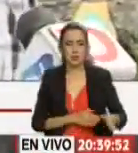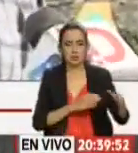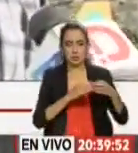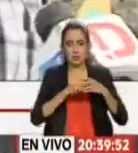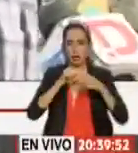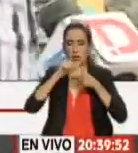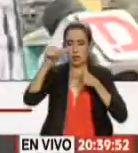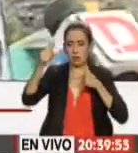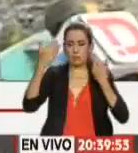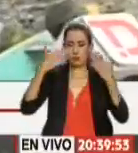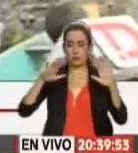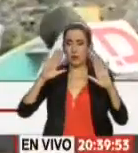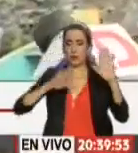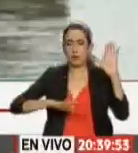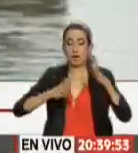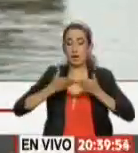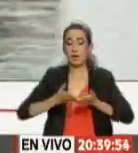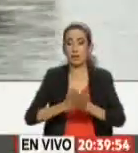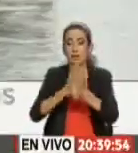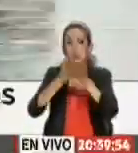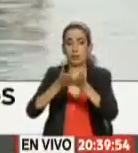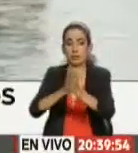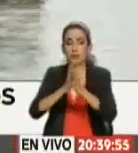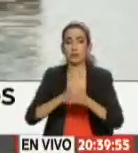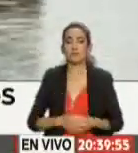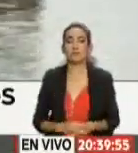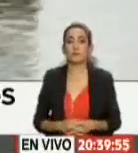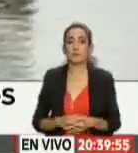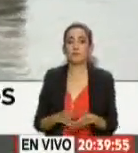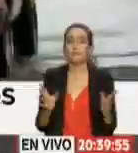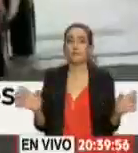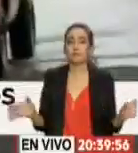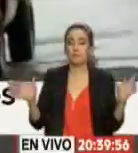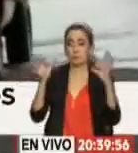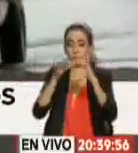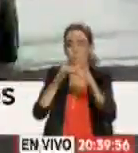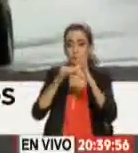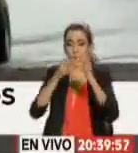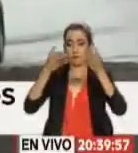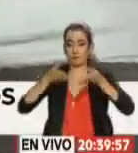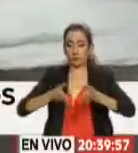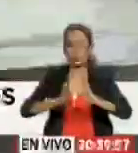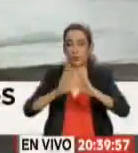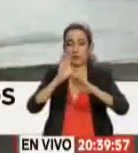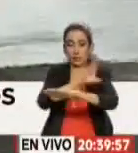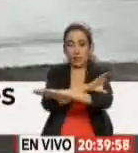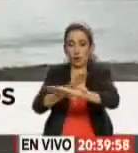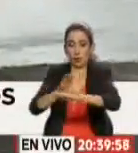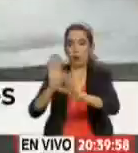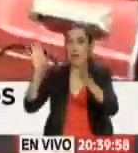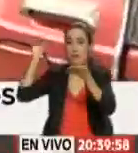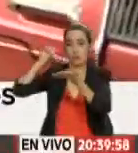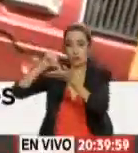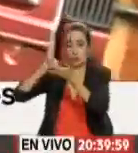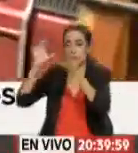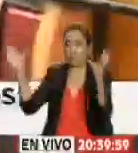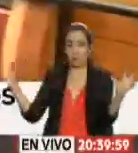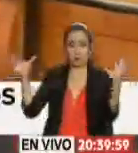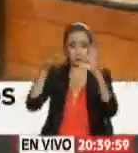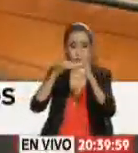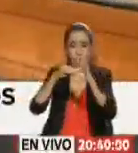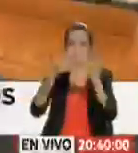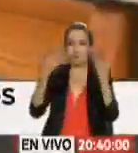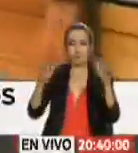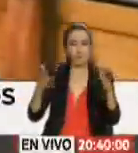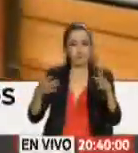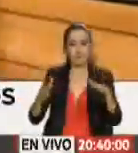cobrar. En canoa. La vía que comunica con gran parte de la zona rural está inhabilitada. Los